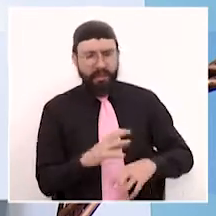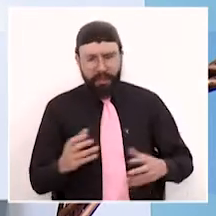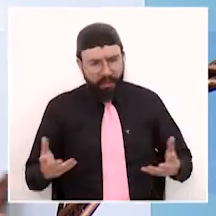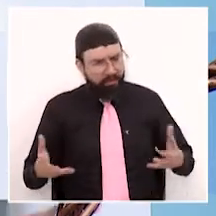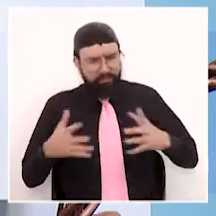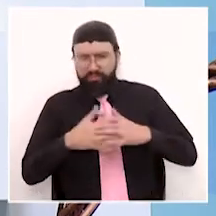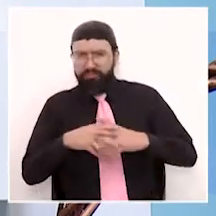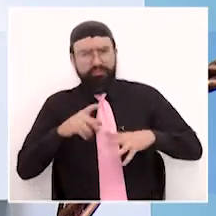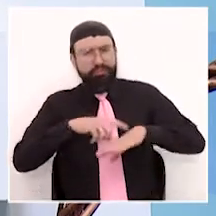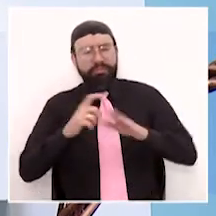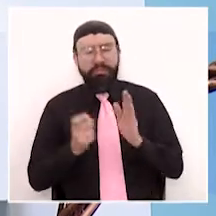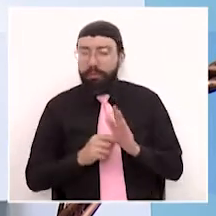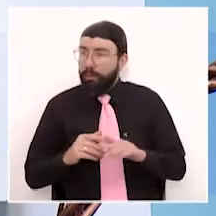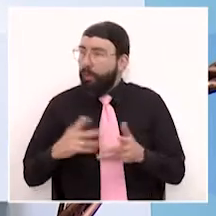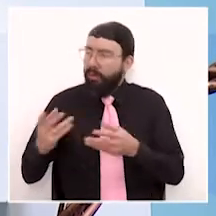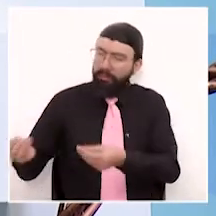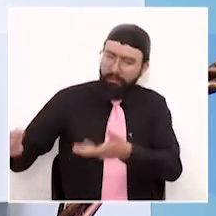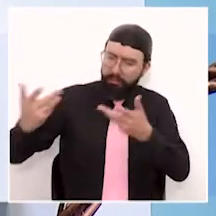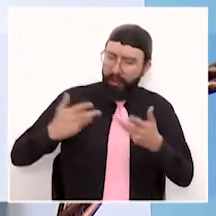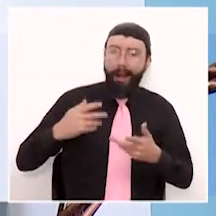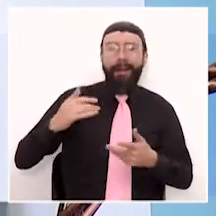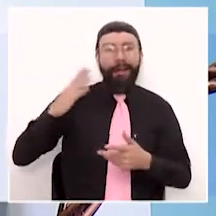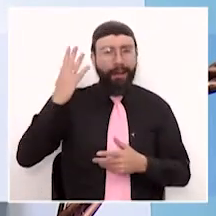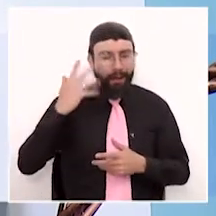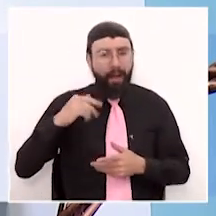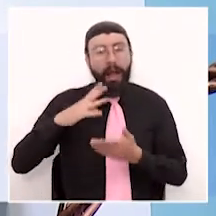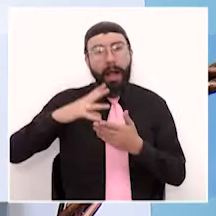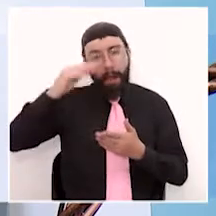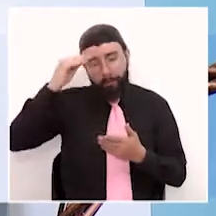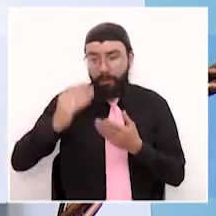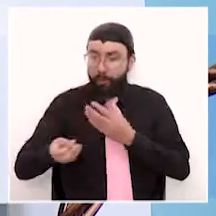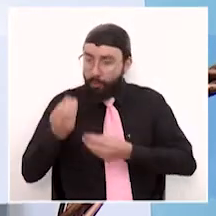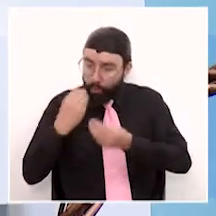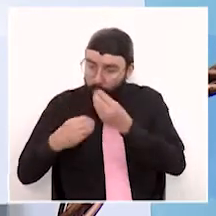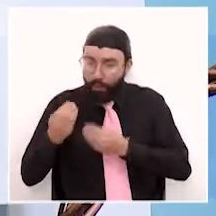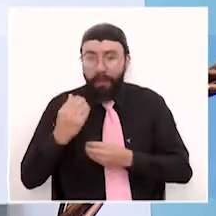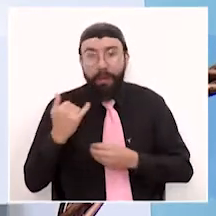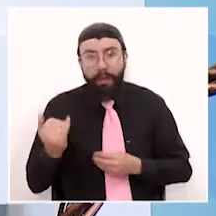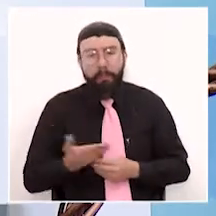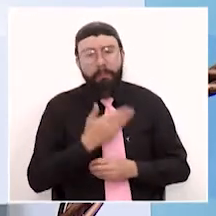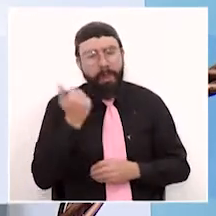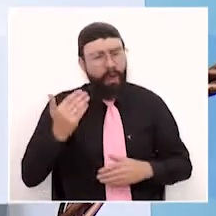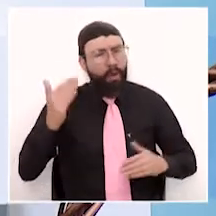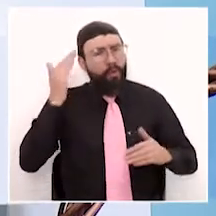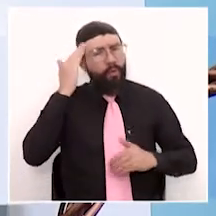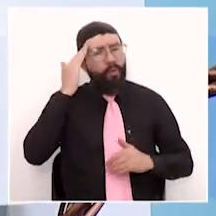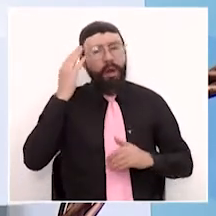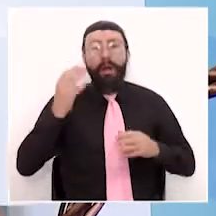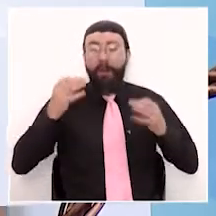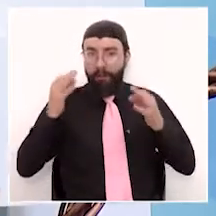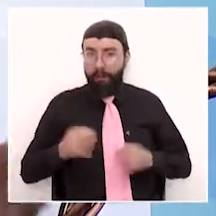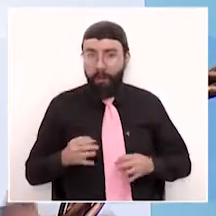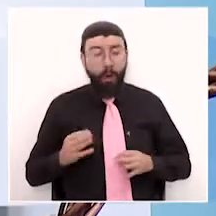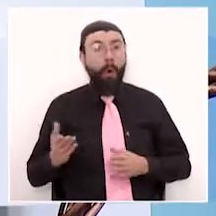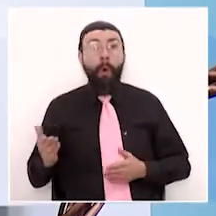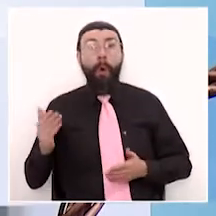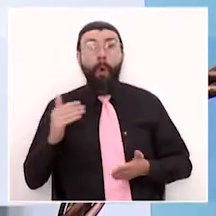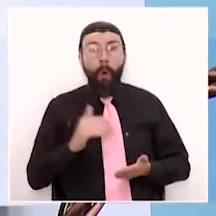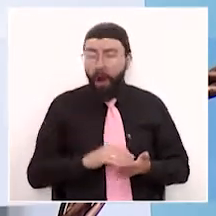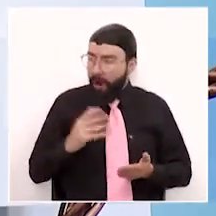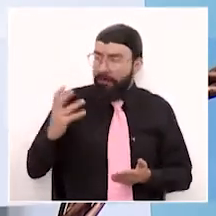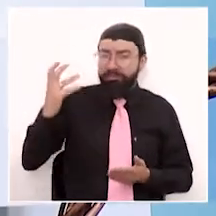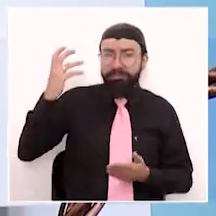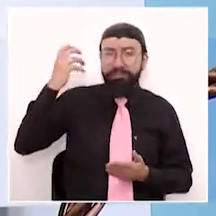aporte para que todos los días aprendamos a alimentarnos de una manera más consciente y que podamos volver a esos